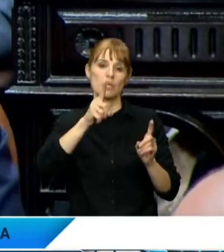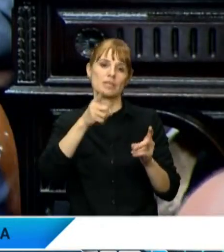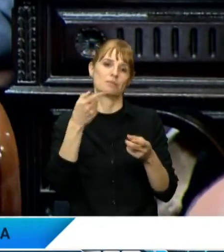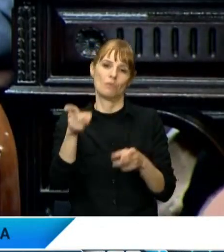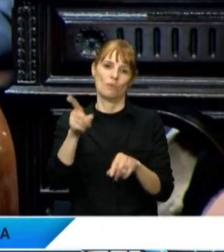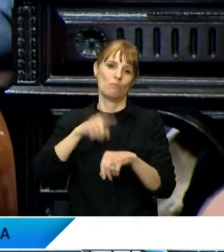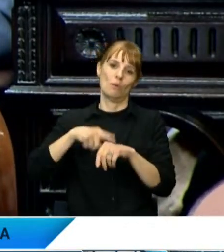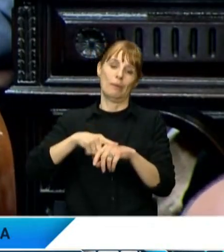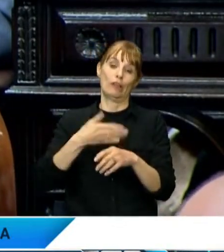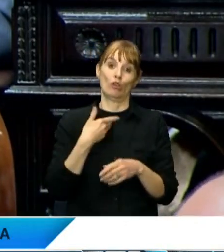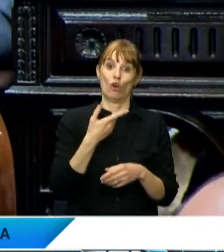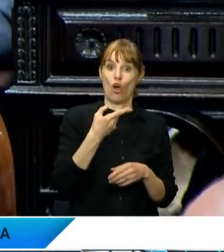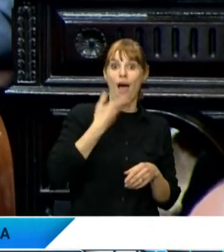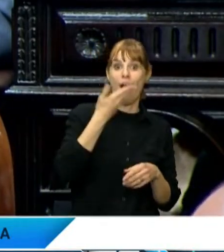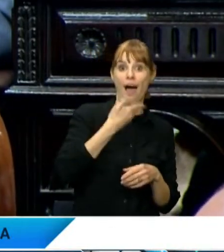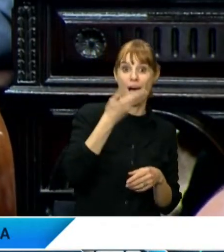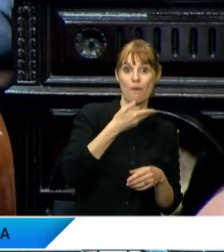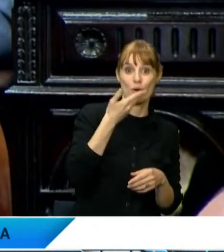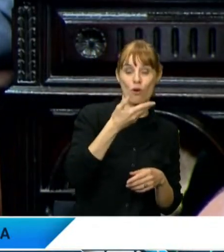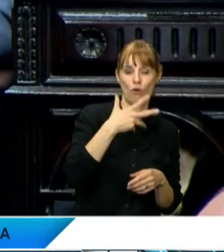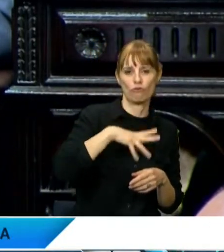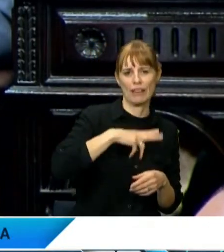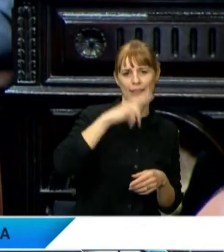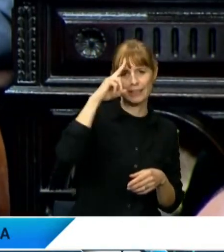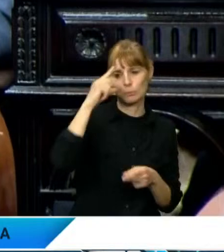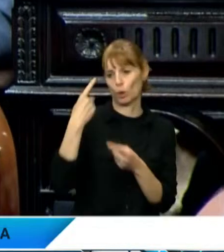hablando y que no hay respeto.